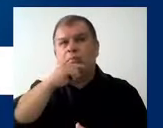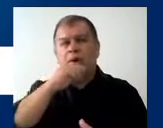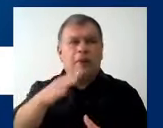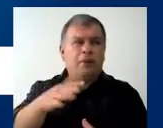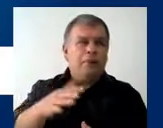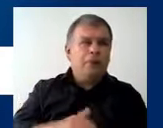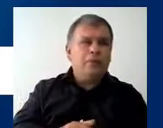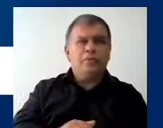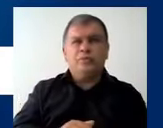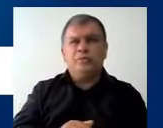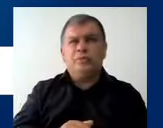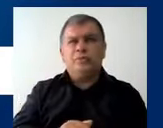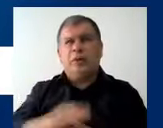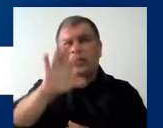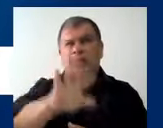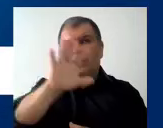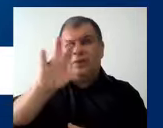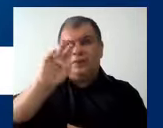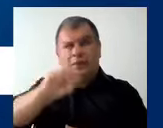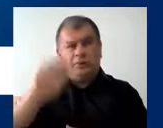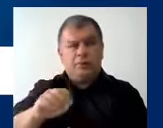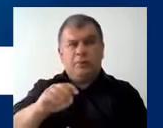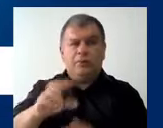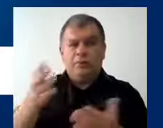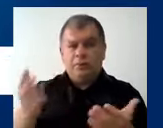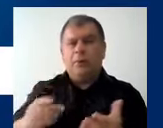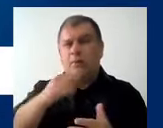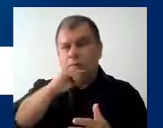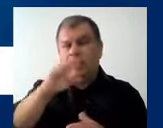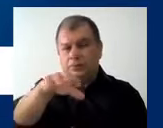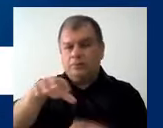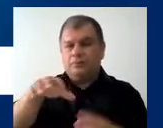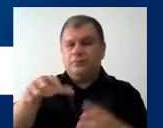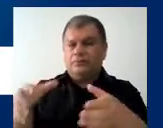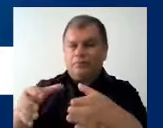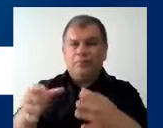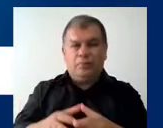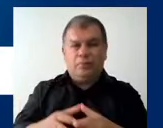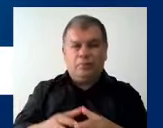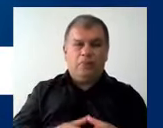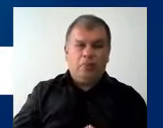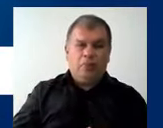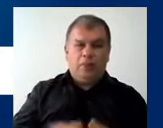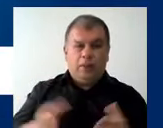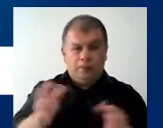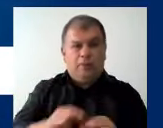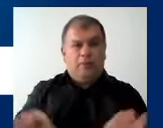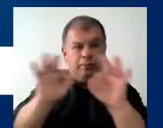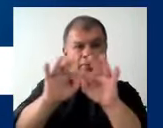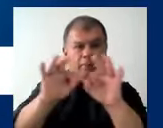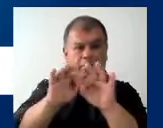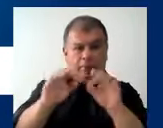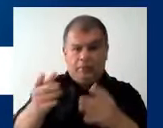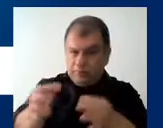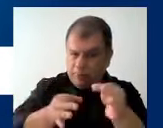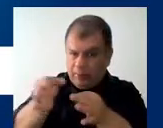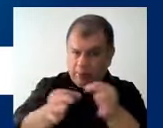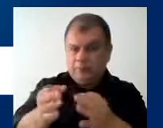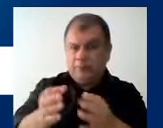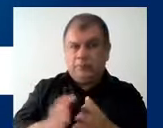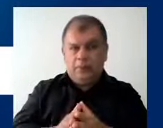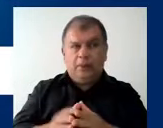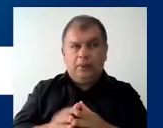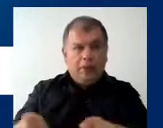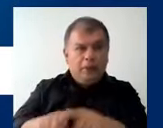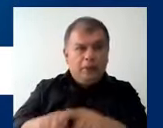de alrededor del 57% son mujeres. Entonces, eso es importante tenerlo en cuenta.